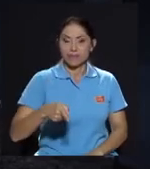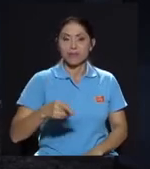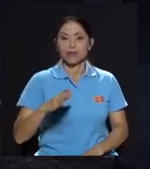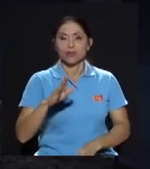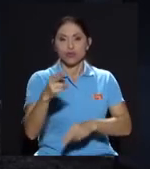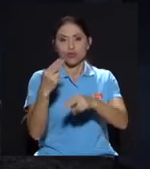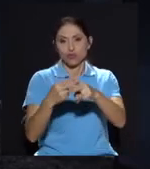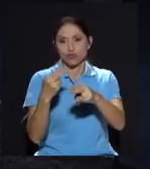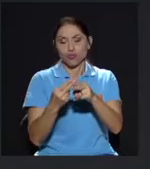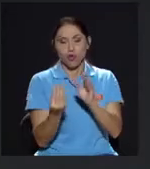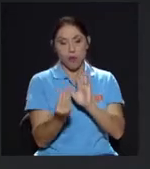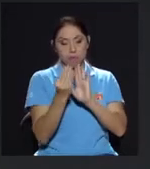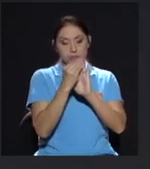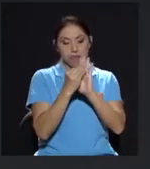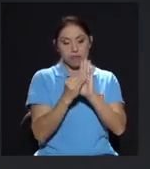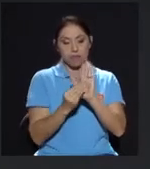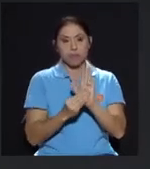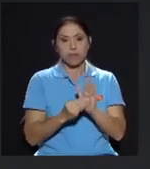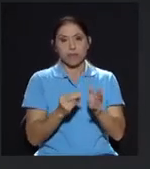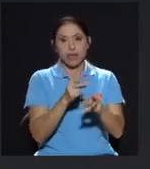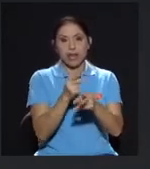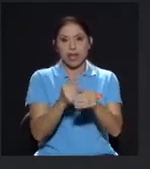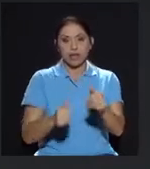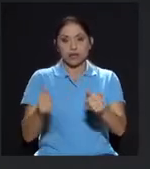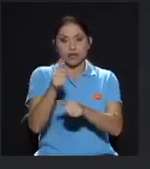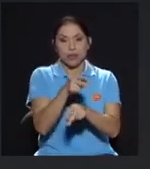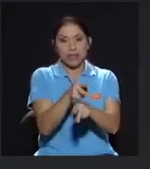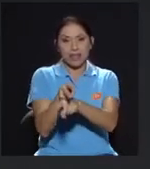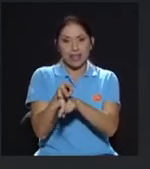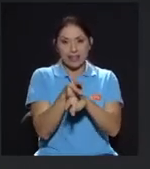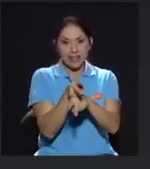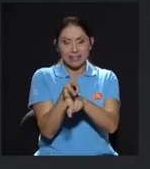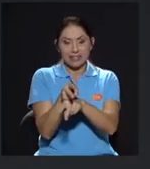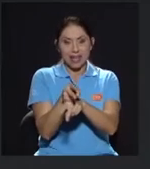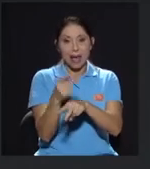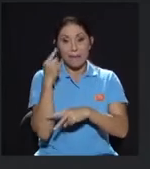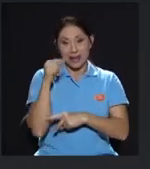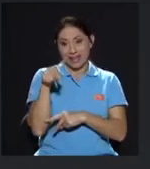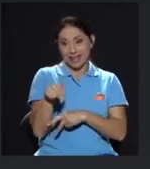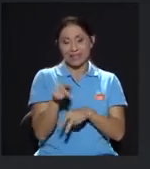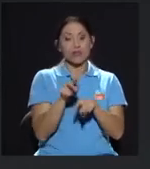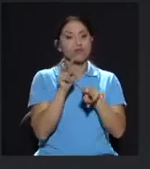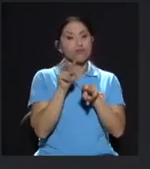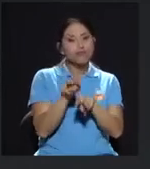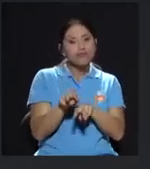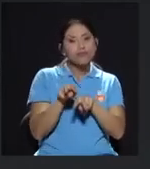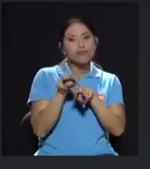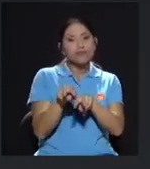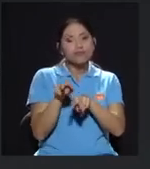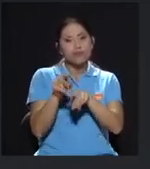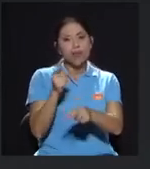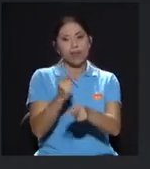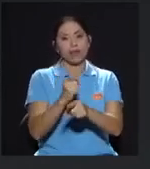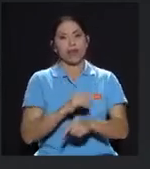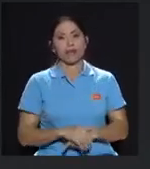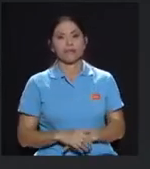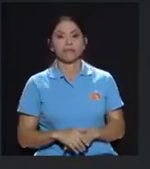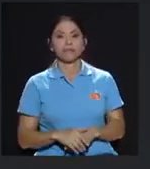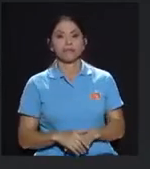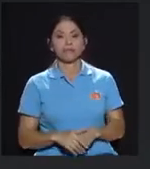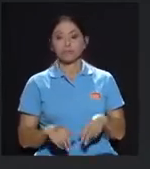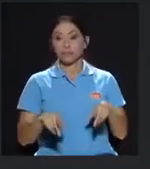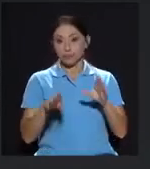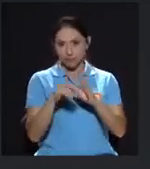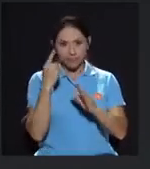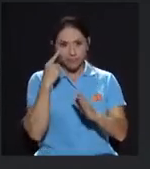en la superintendencia para que la superintendencia les dé la vigilancia adecuada entonces si el ciudadano que